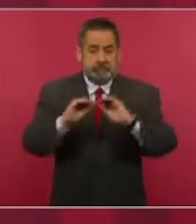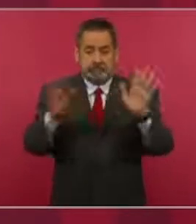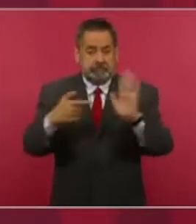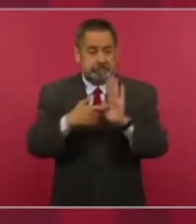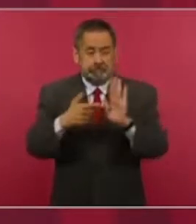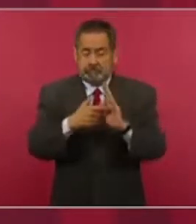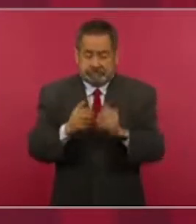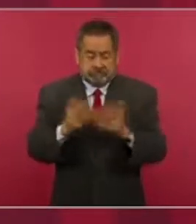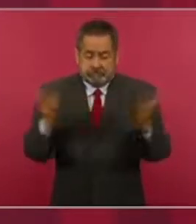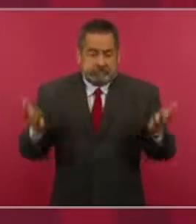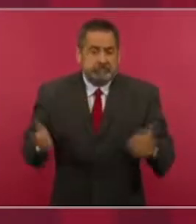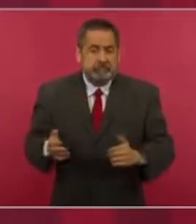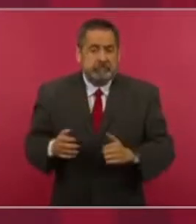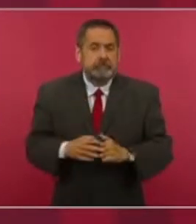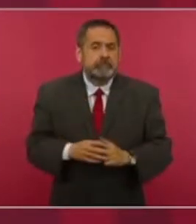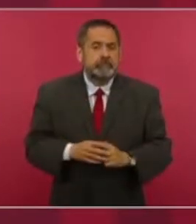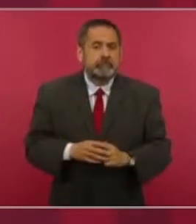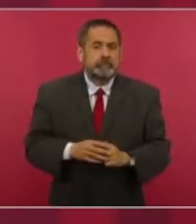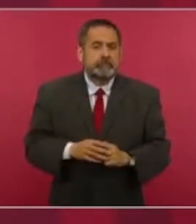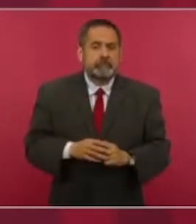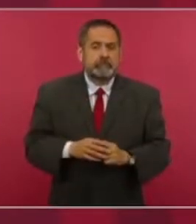claras.